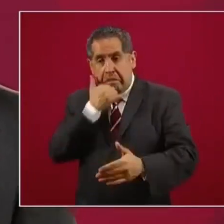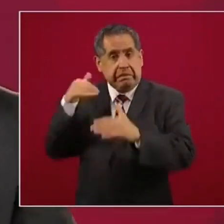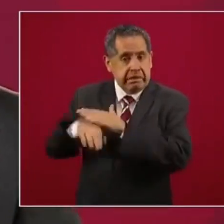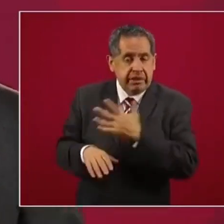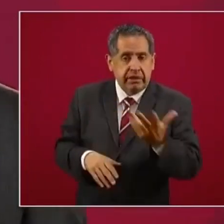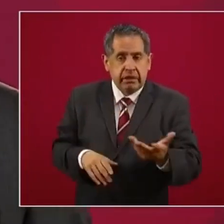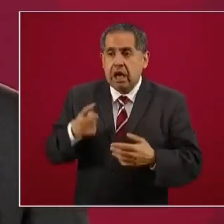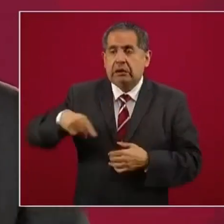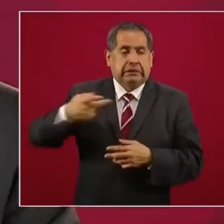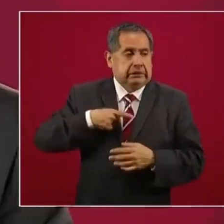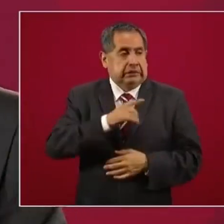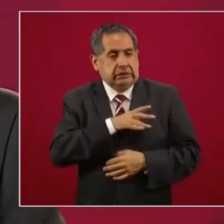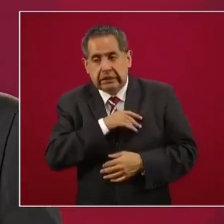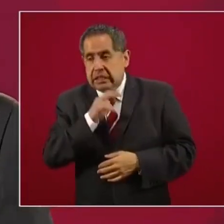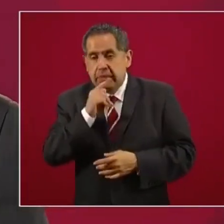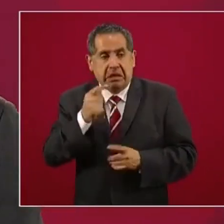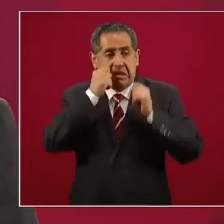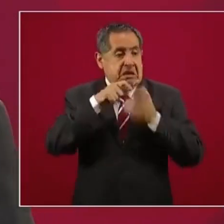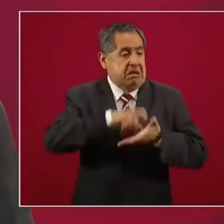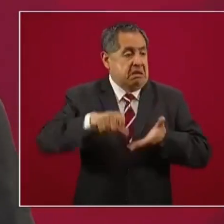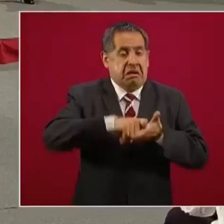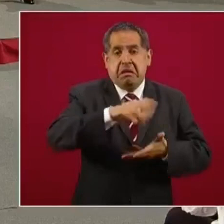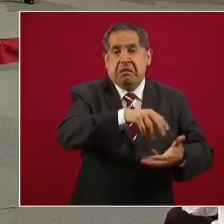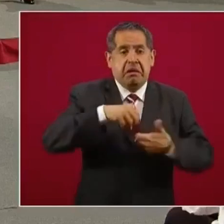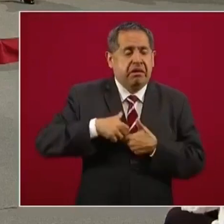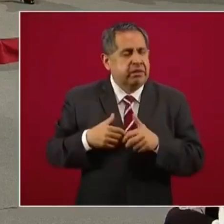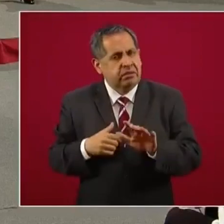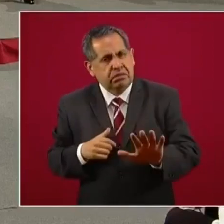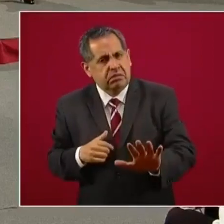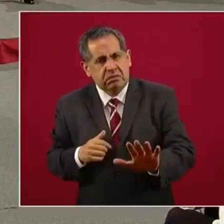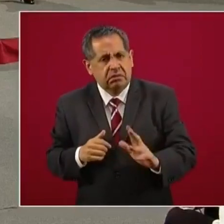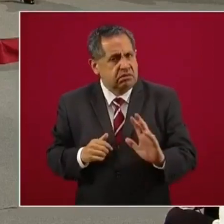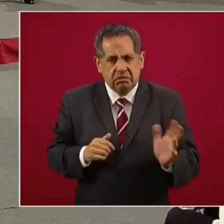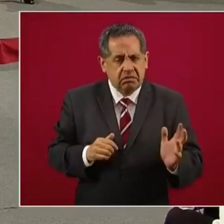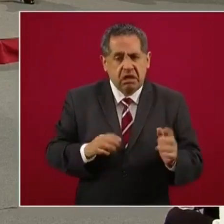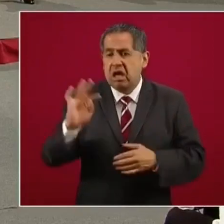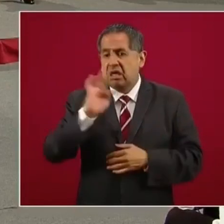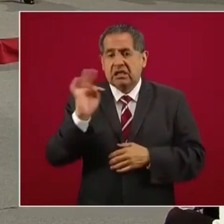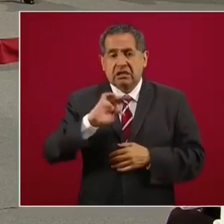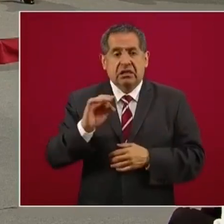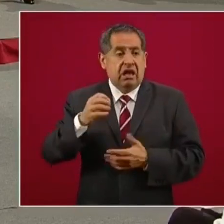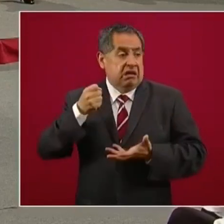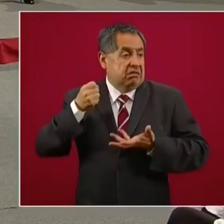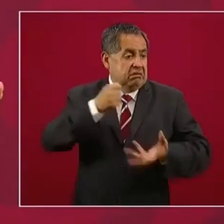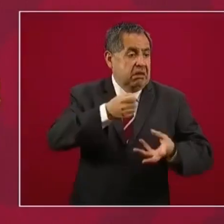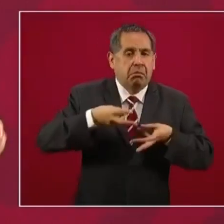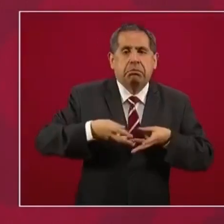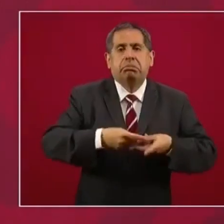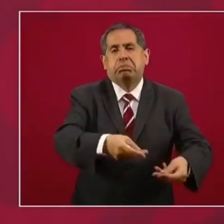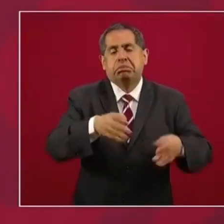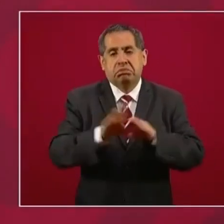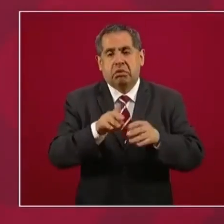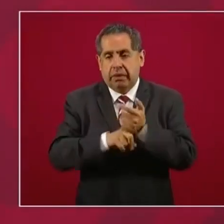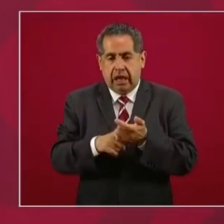actitudes de miedo, actitudes de acaparamiento, de especulación, que pueden hacer que los recursos para la salud, en este caso los